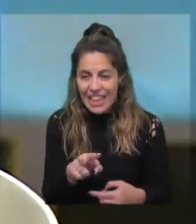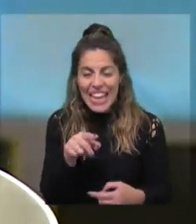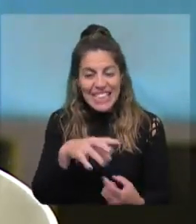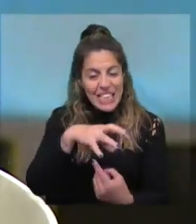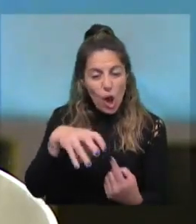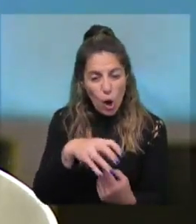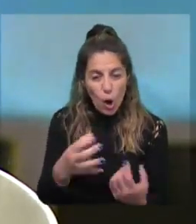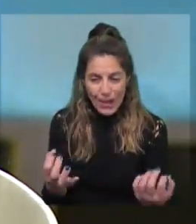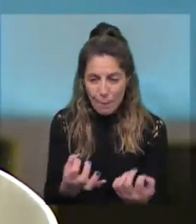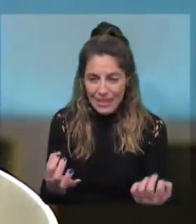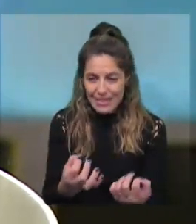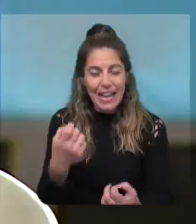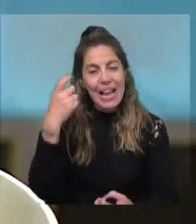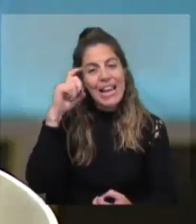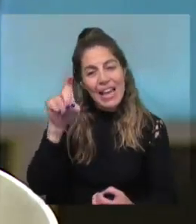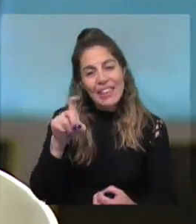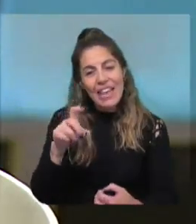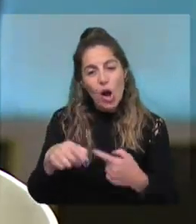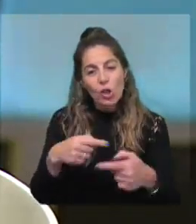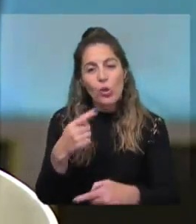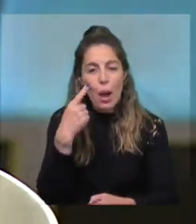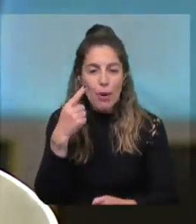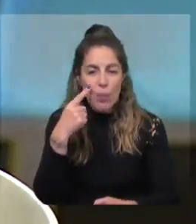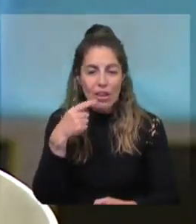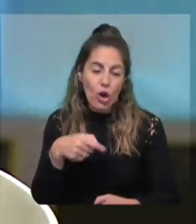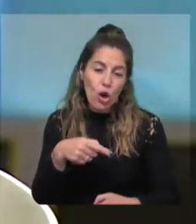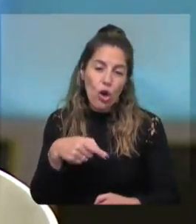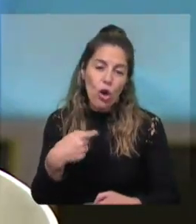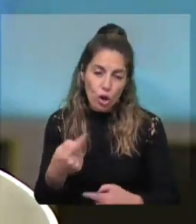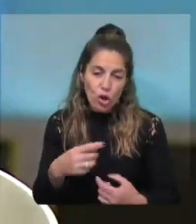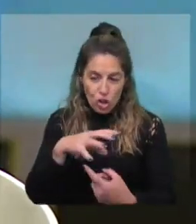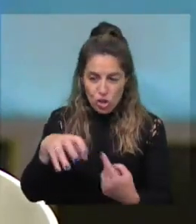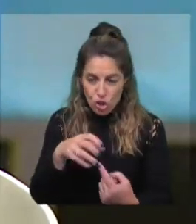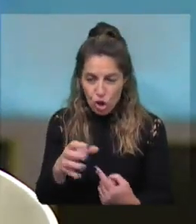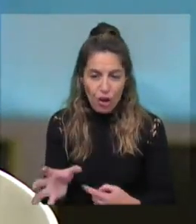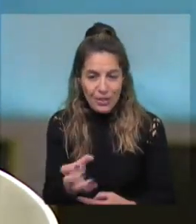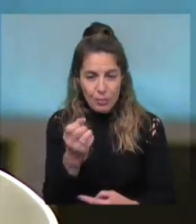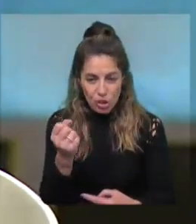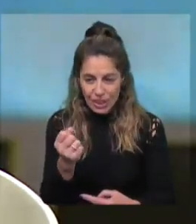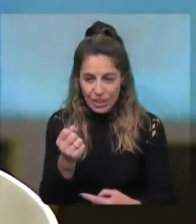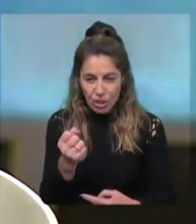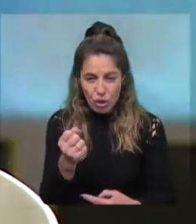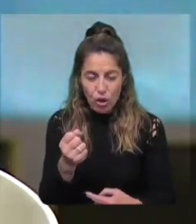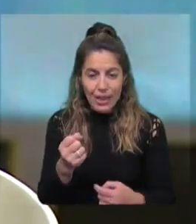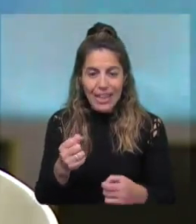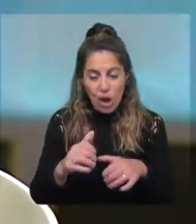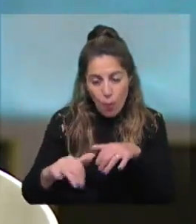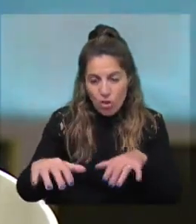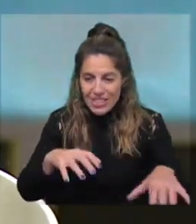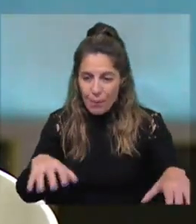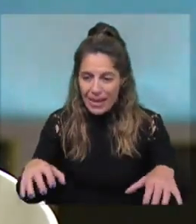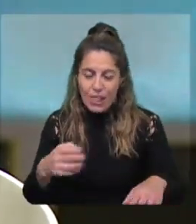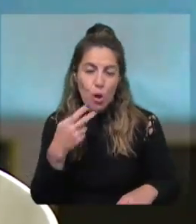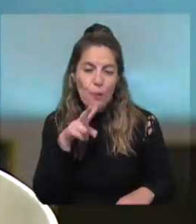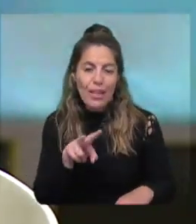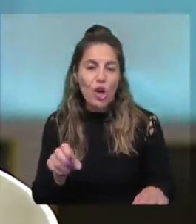en particular. La idea después es seguirlo probando contra una colección de hongos que vayamos obteniendo y aislando y viendo a ver